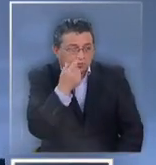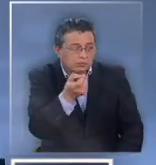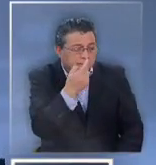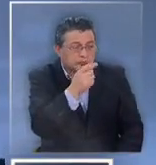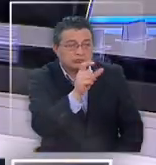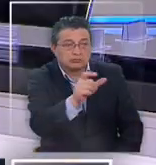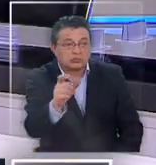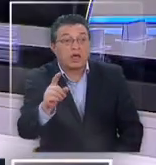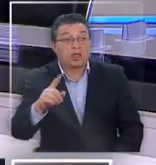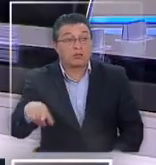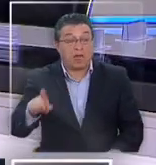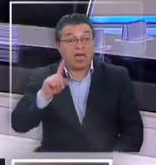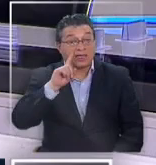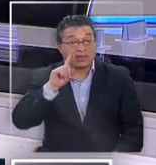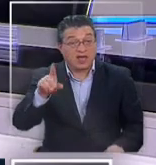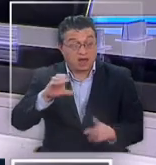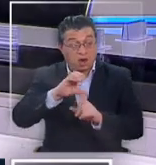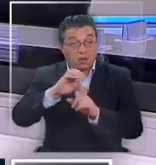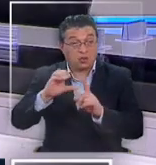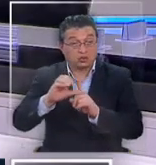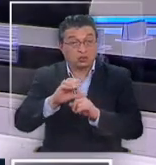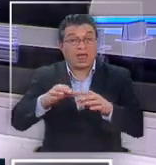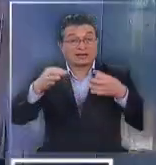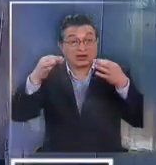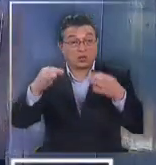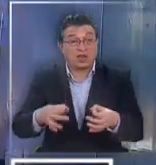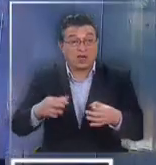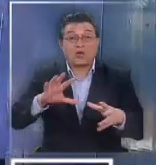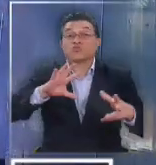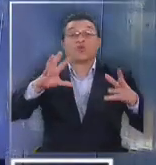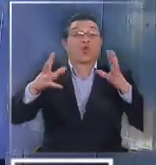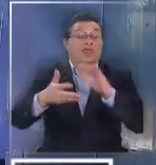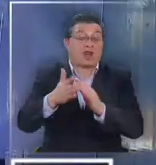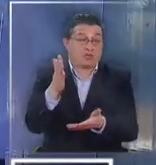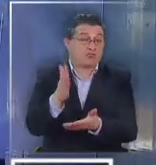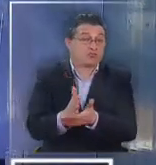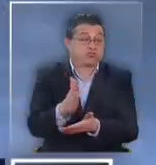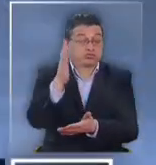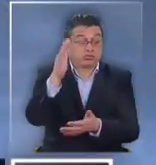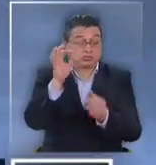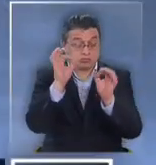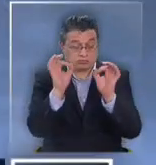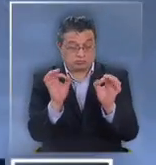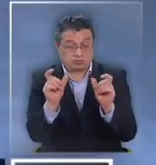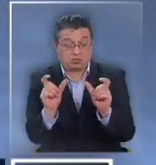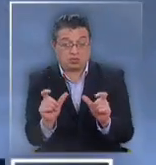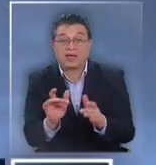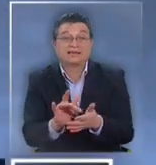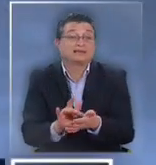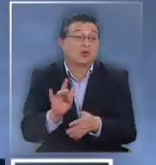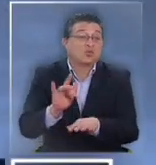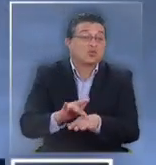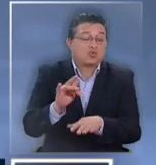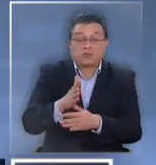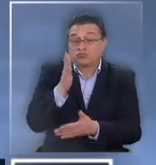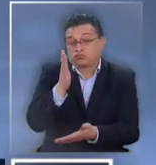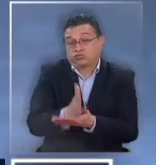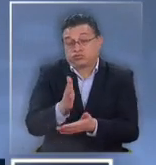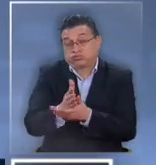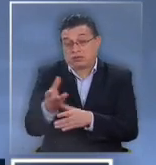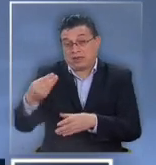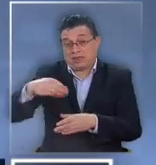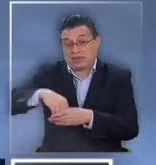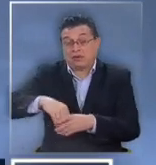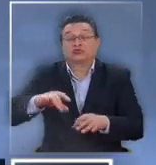y tiene una cultura de seguridad las faenas que nos requiere la industria mundial que son también somos somos mucho más disciplinados porque